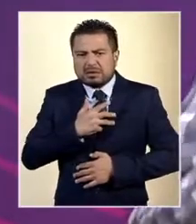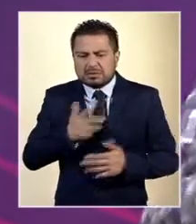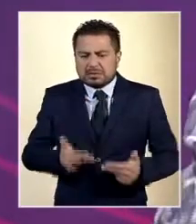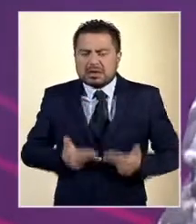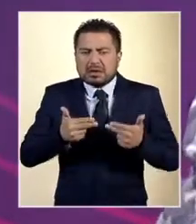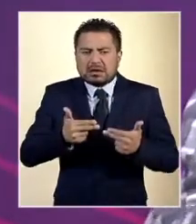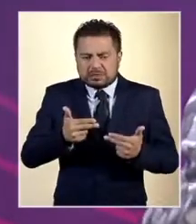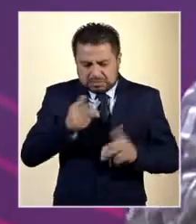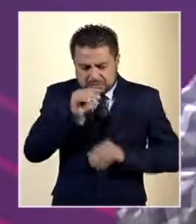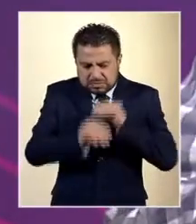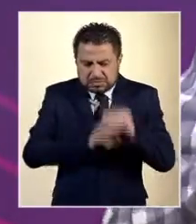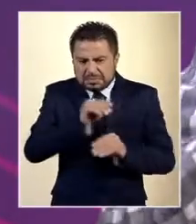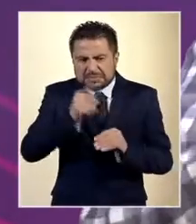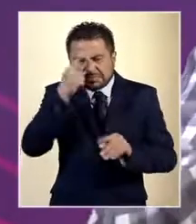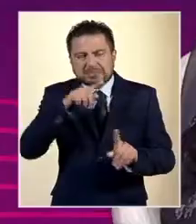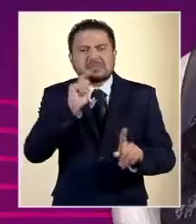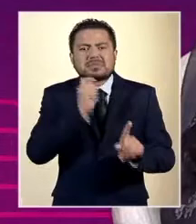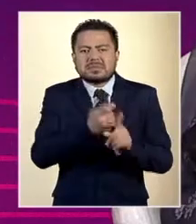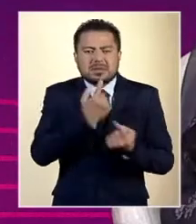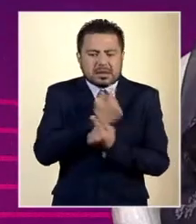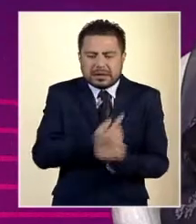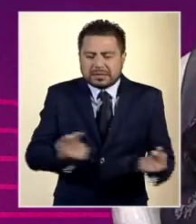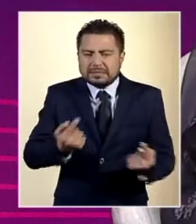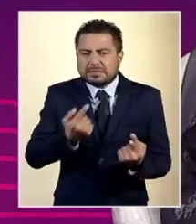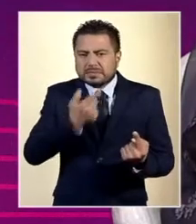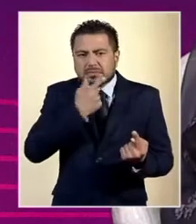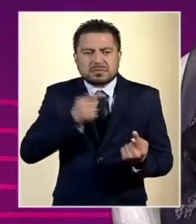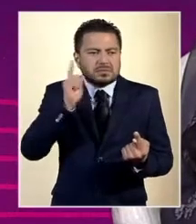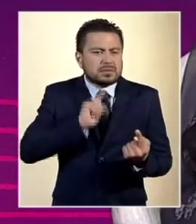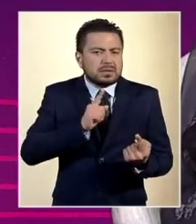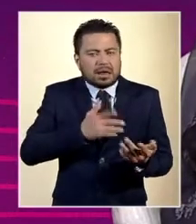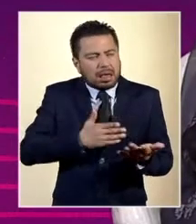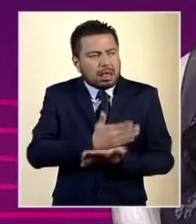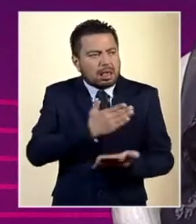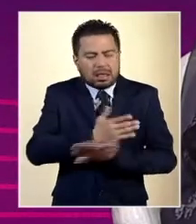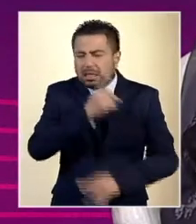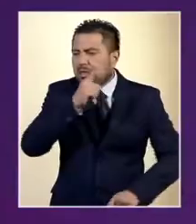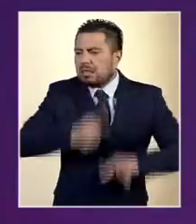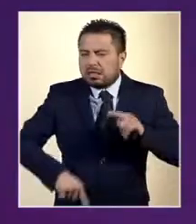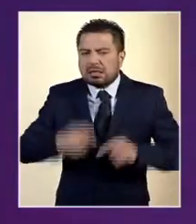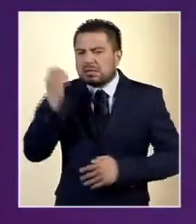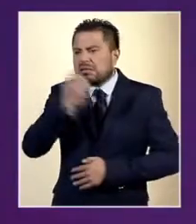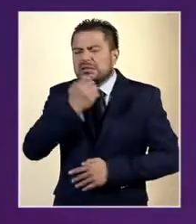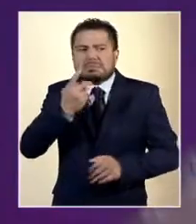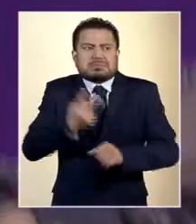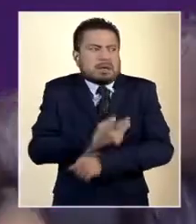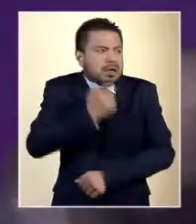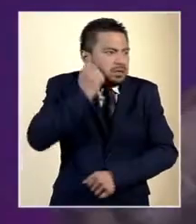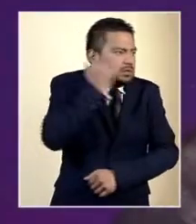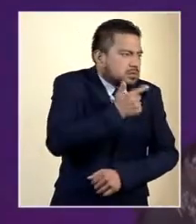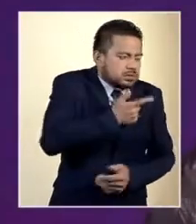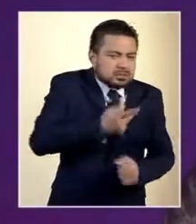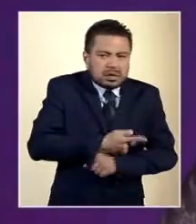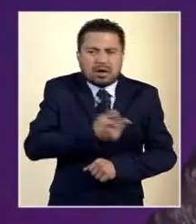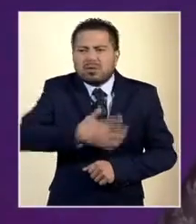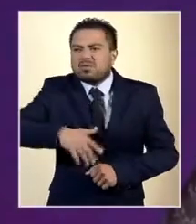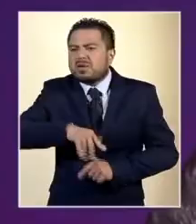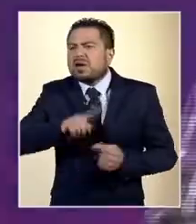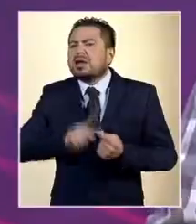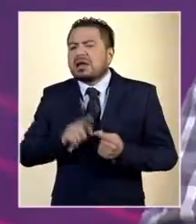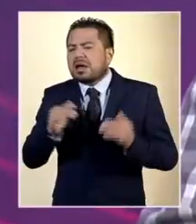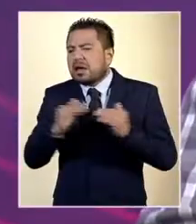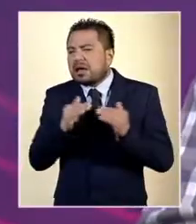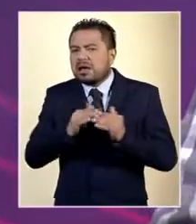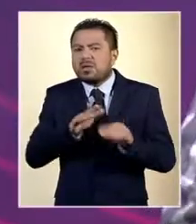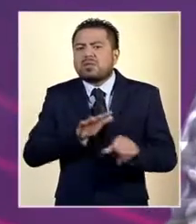generando estrategias para que los niños, las niñas que dejaban de ir a la escuela, saber qué pasó, quién te iba a buscar a tu casa,